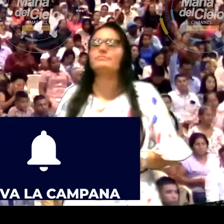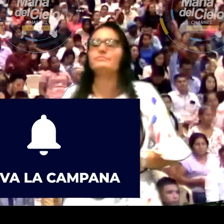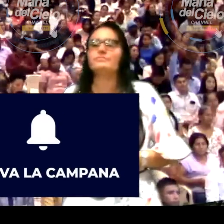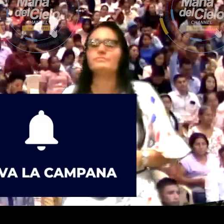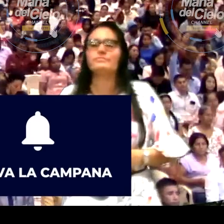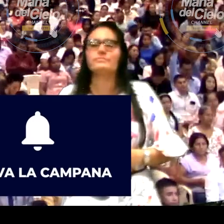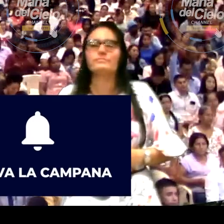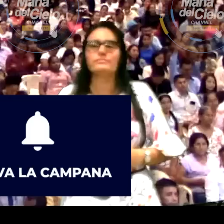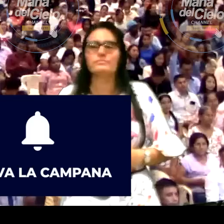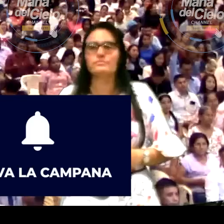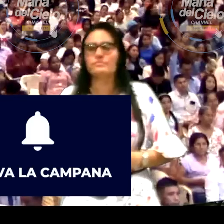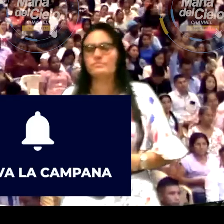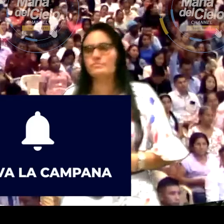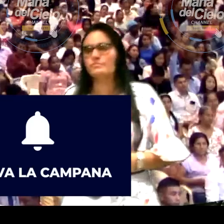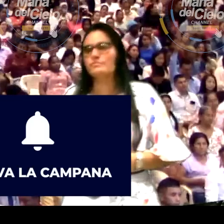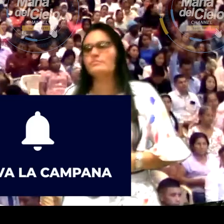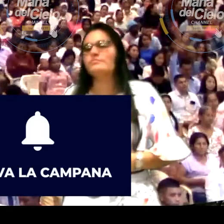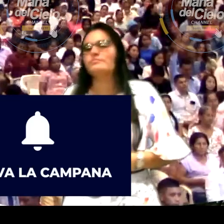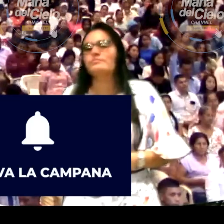De vientres estériles